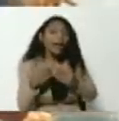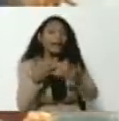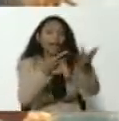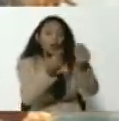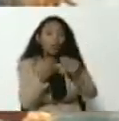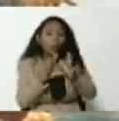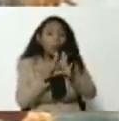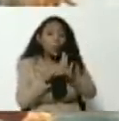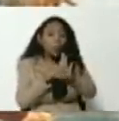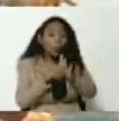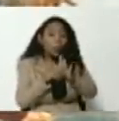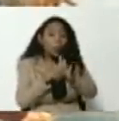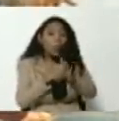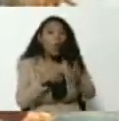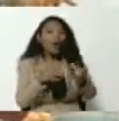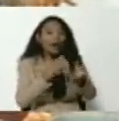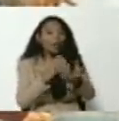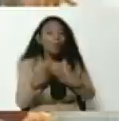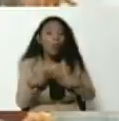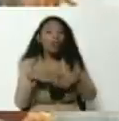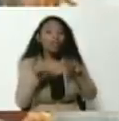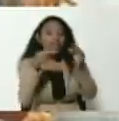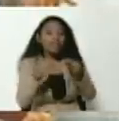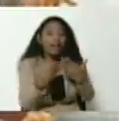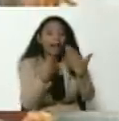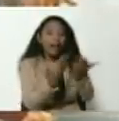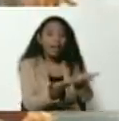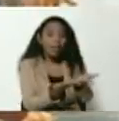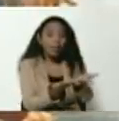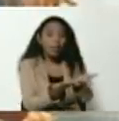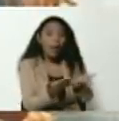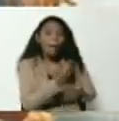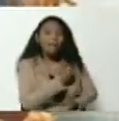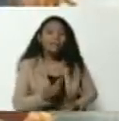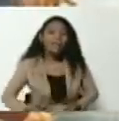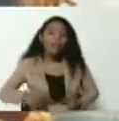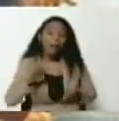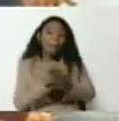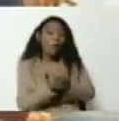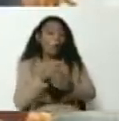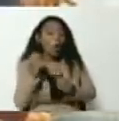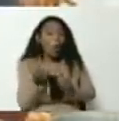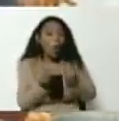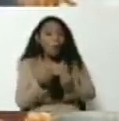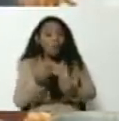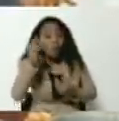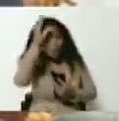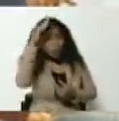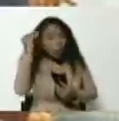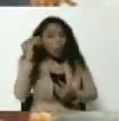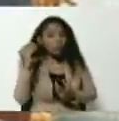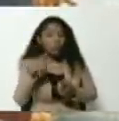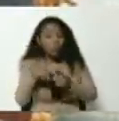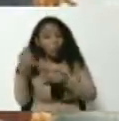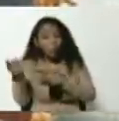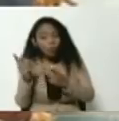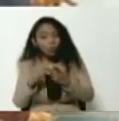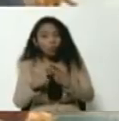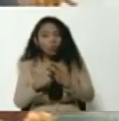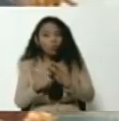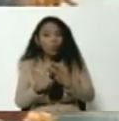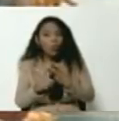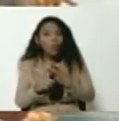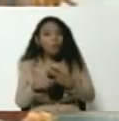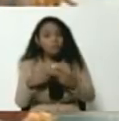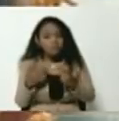hemos robado o que le hemos regalado a presidentes amigos como Donald Trump o Mario Abdo,